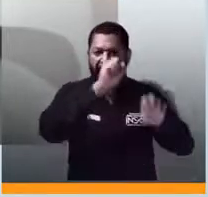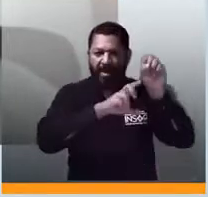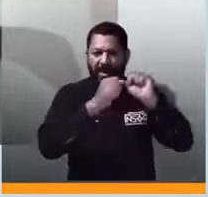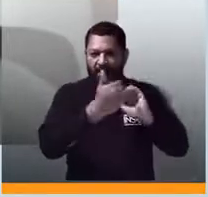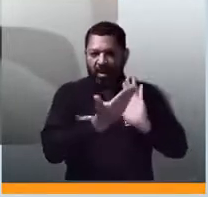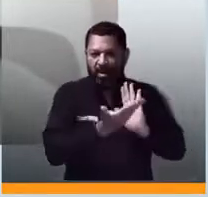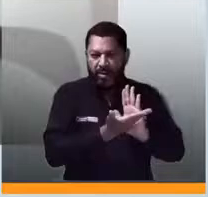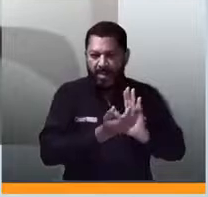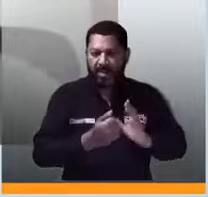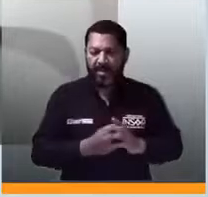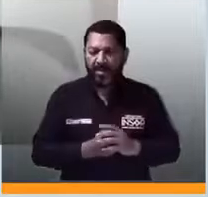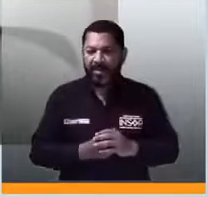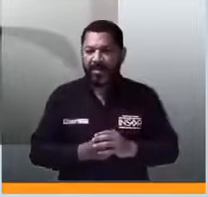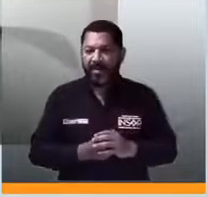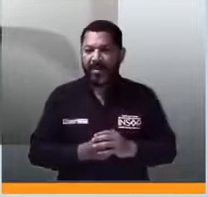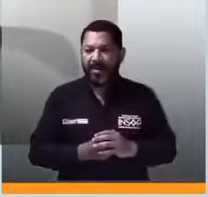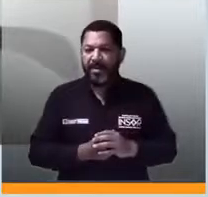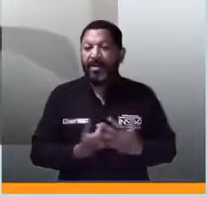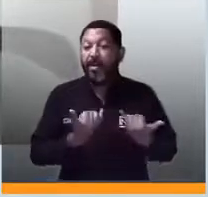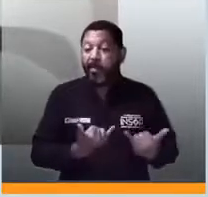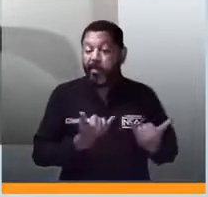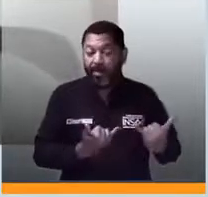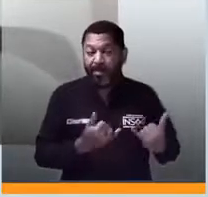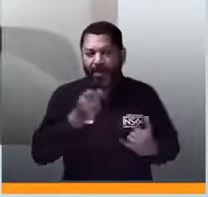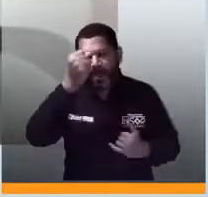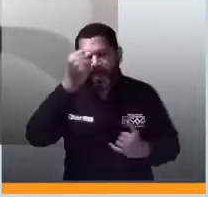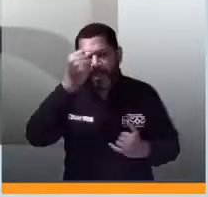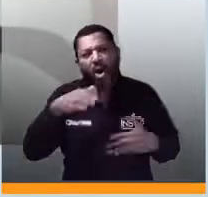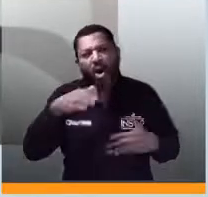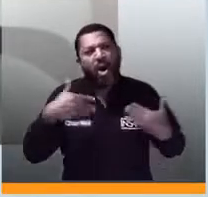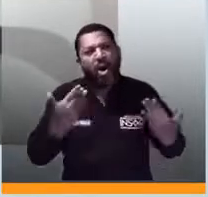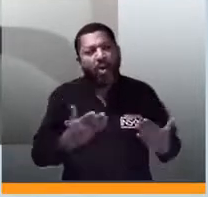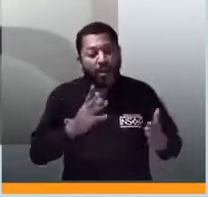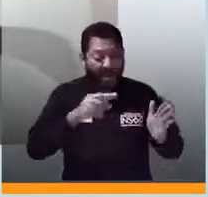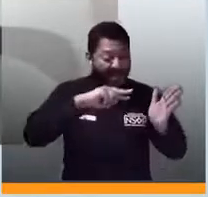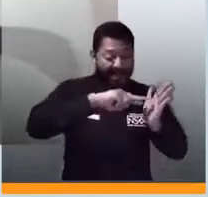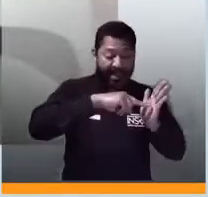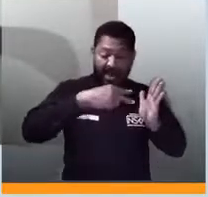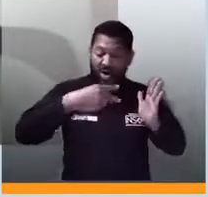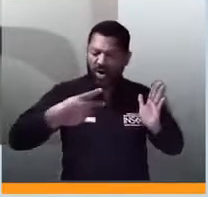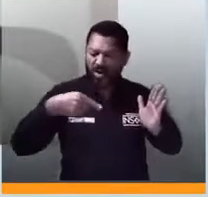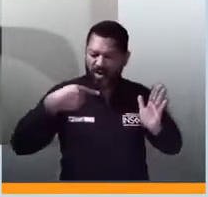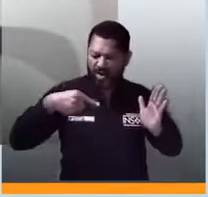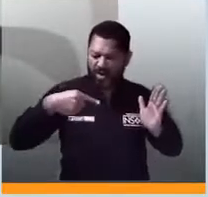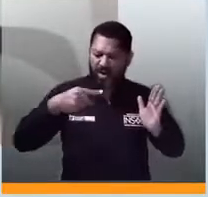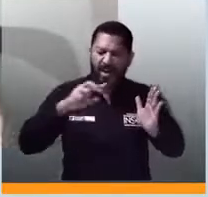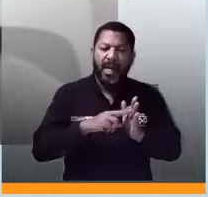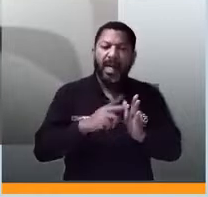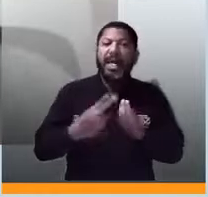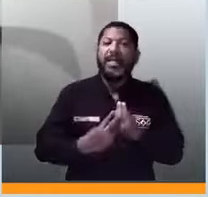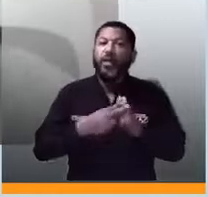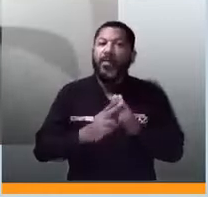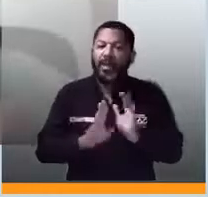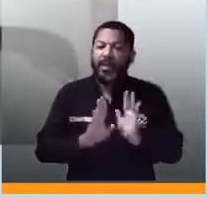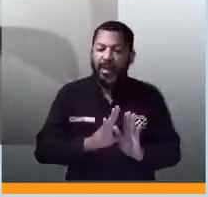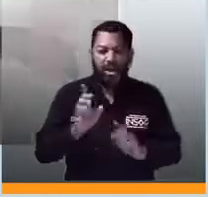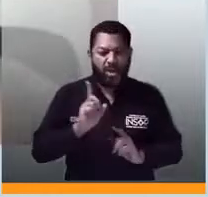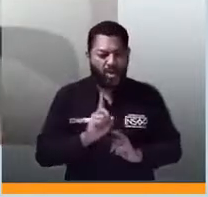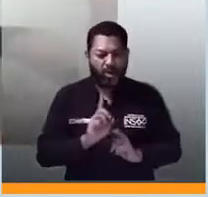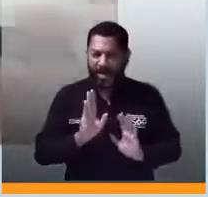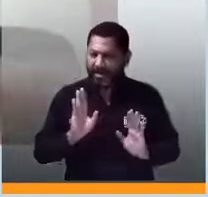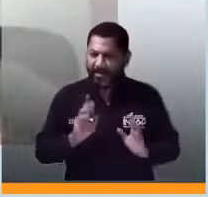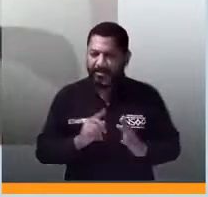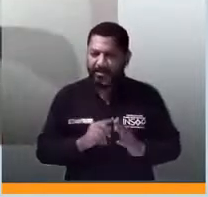los estudiantes, y que tiene que ver con la comprensión de que lo tecnológico no es simplemente un tema instrumental. Yo creo que hay que sacar